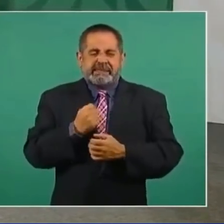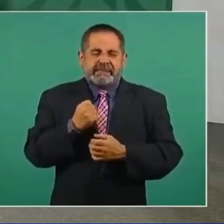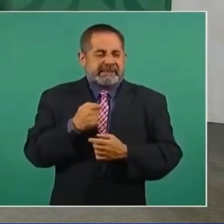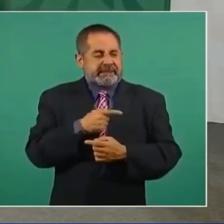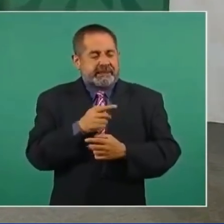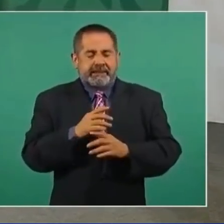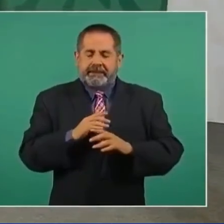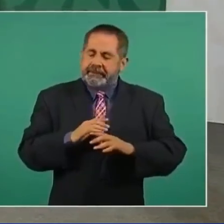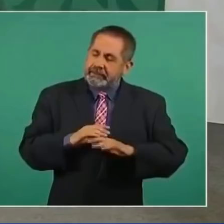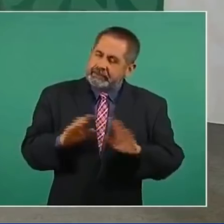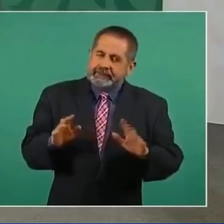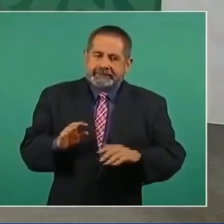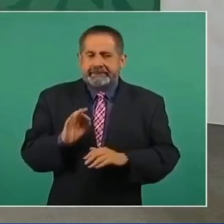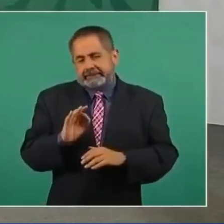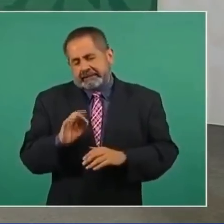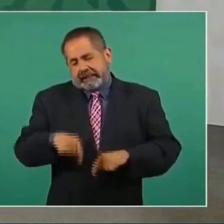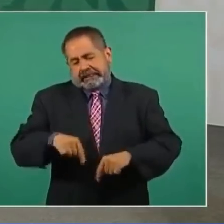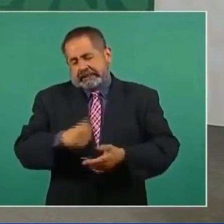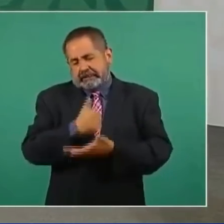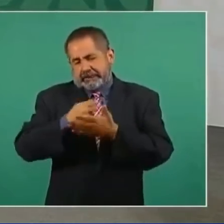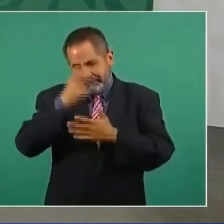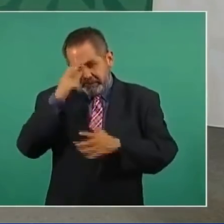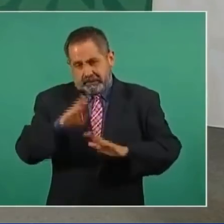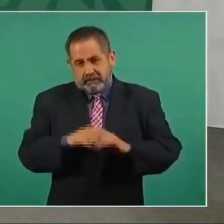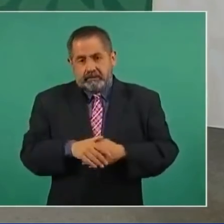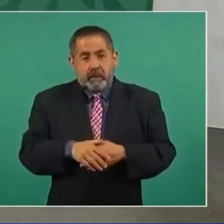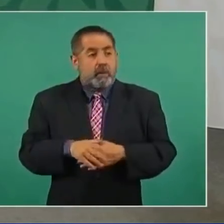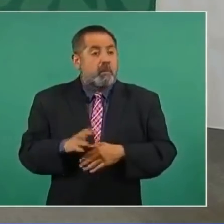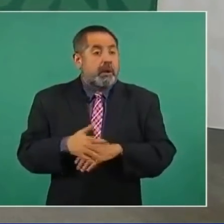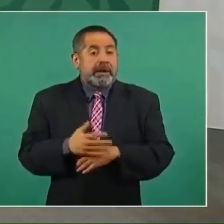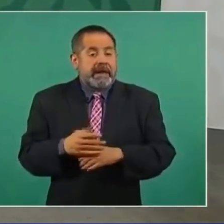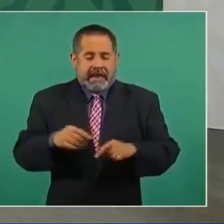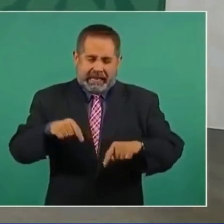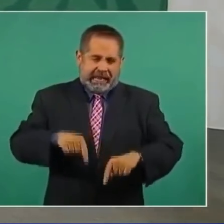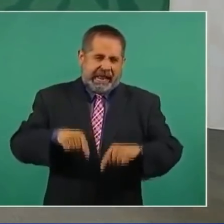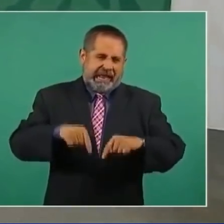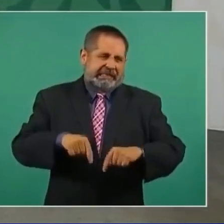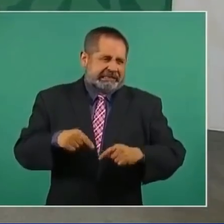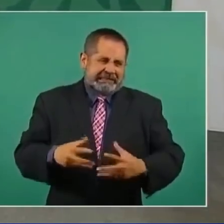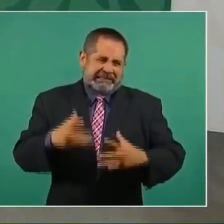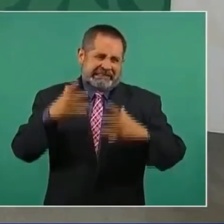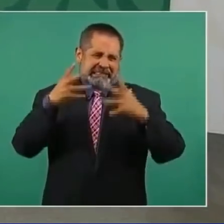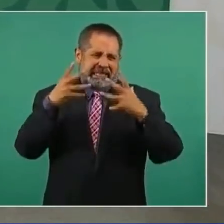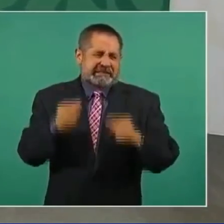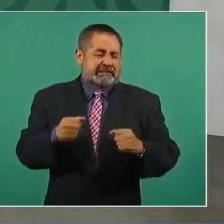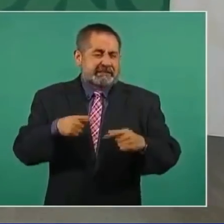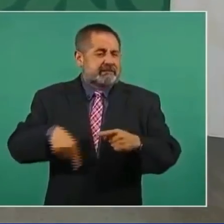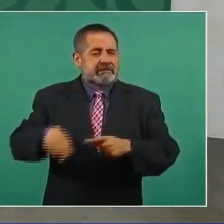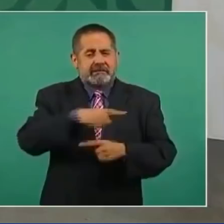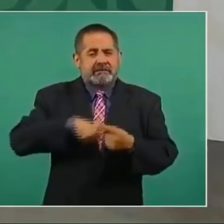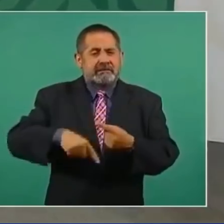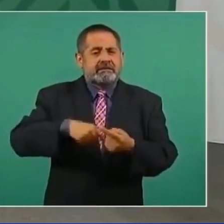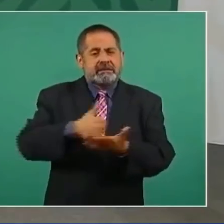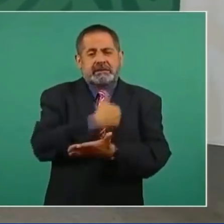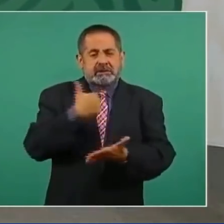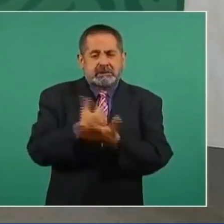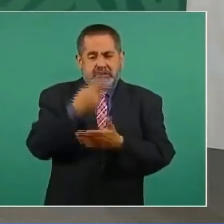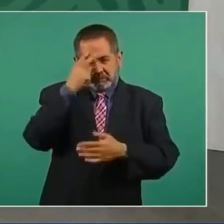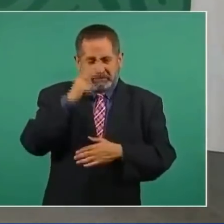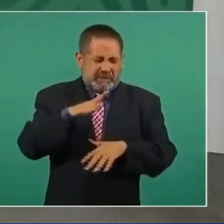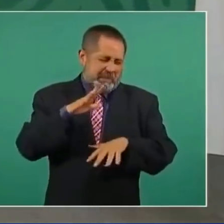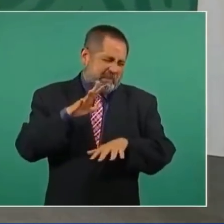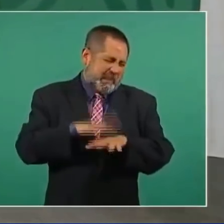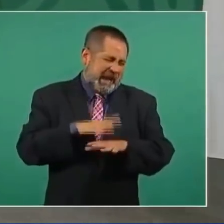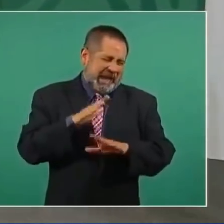Y se explica por qué aquí es donde se recibió el